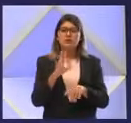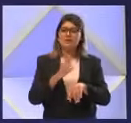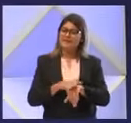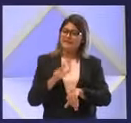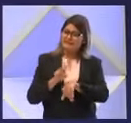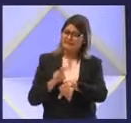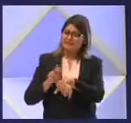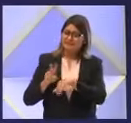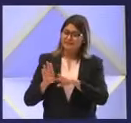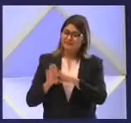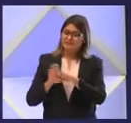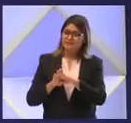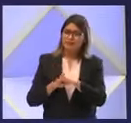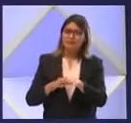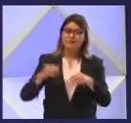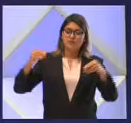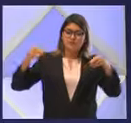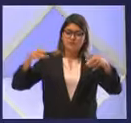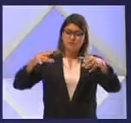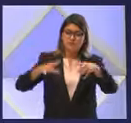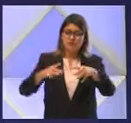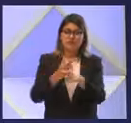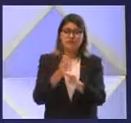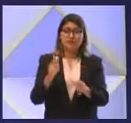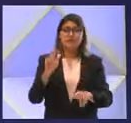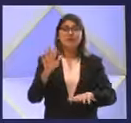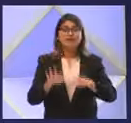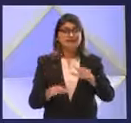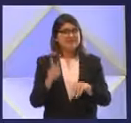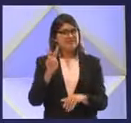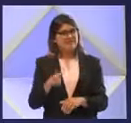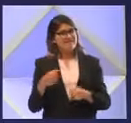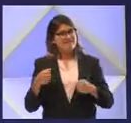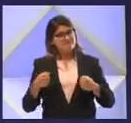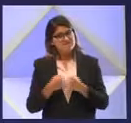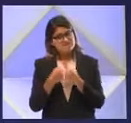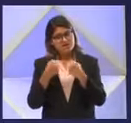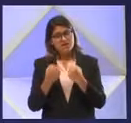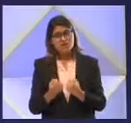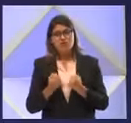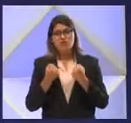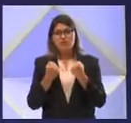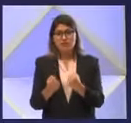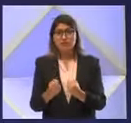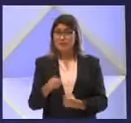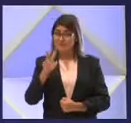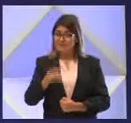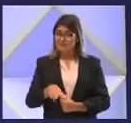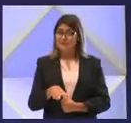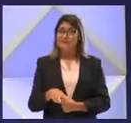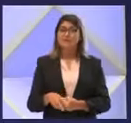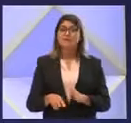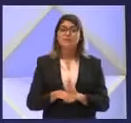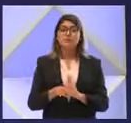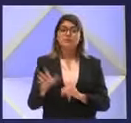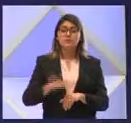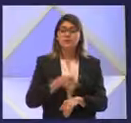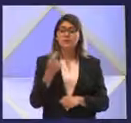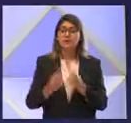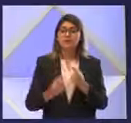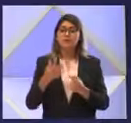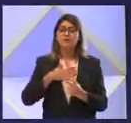espectro de uso libre en méxico hay guerras campales entre proveedores wisc porque tratan uno de